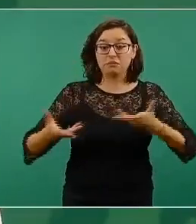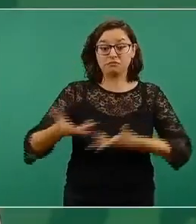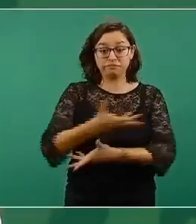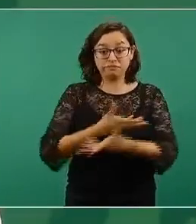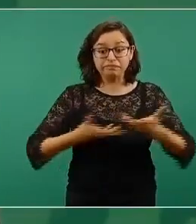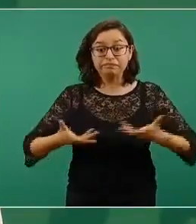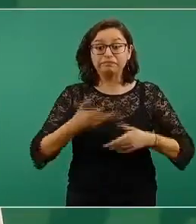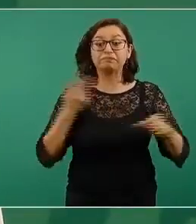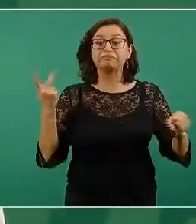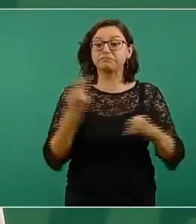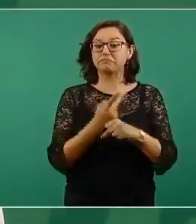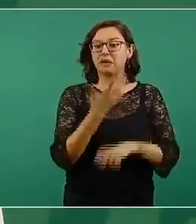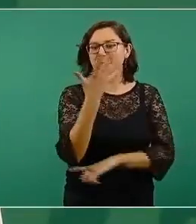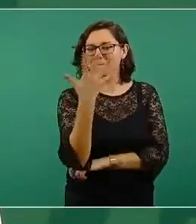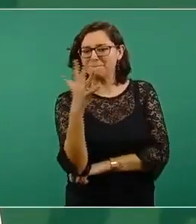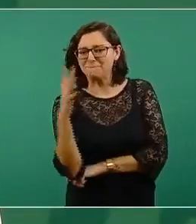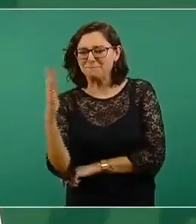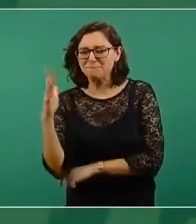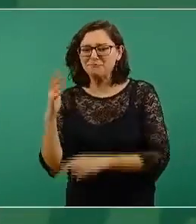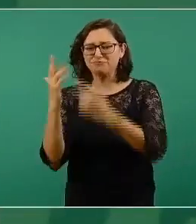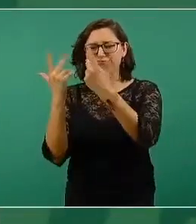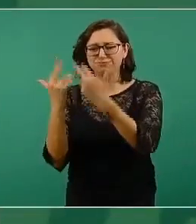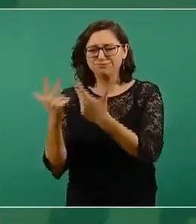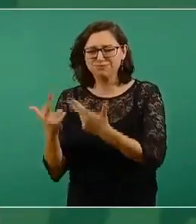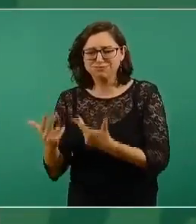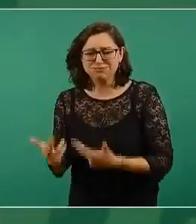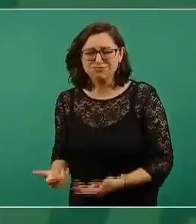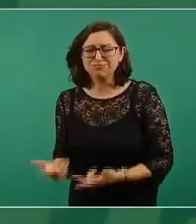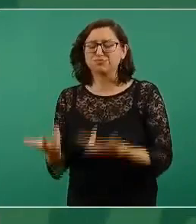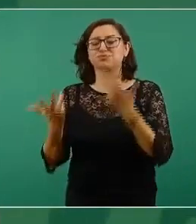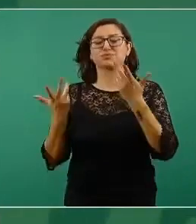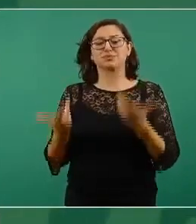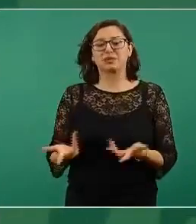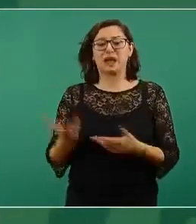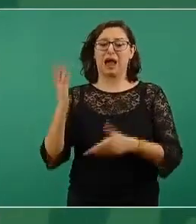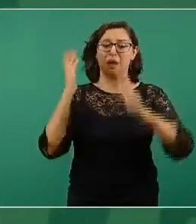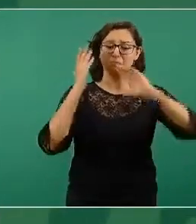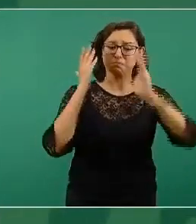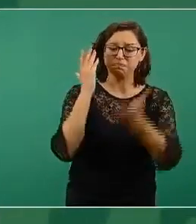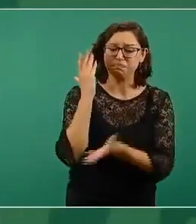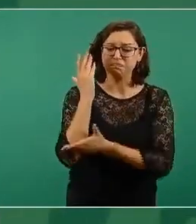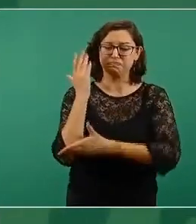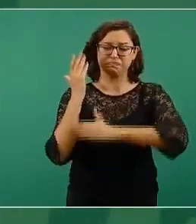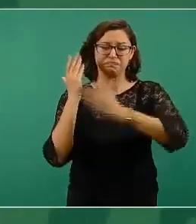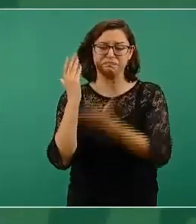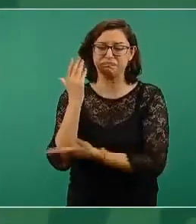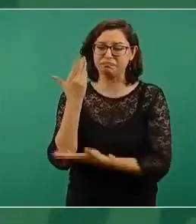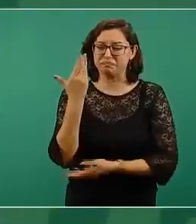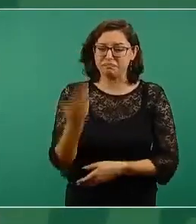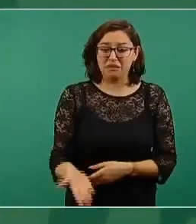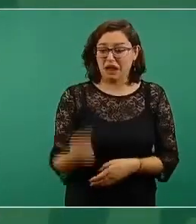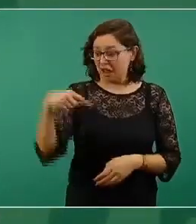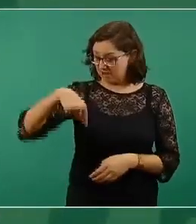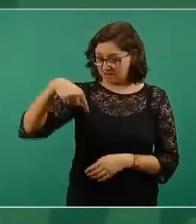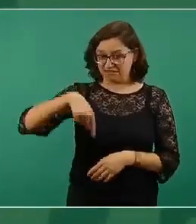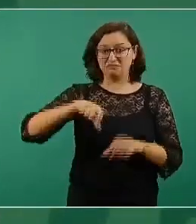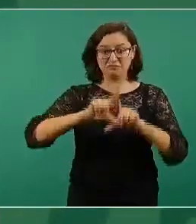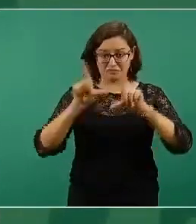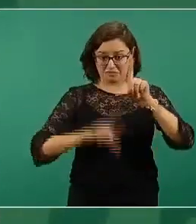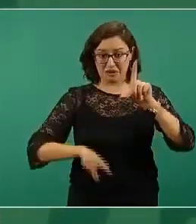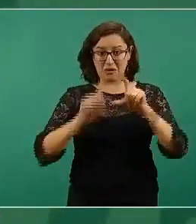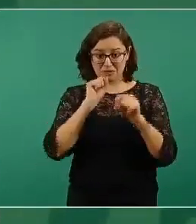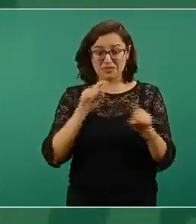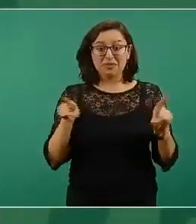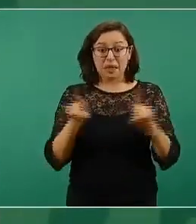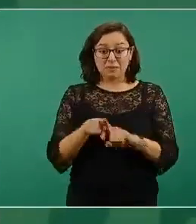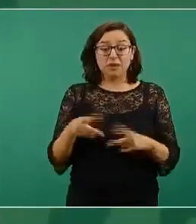hemos destruido bosques, hemos destruido selvas, hemos talado árboles, hemos invadido, en México mismo, por eso